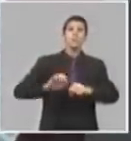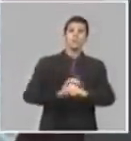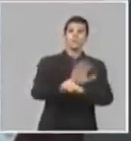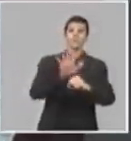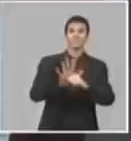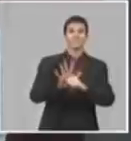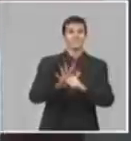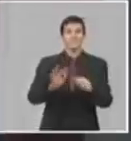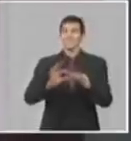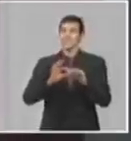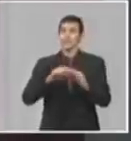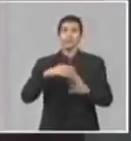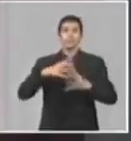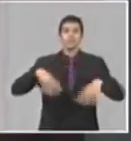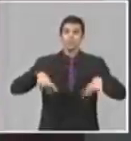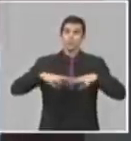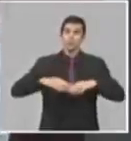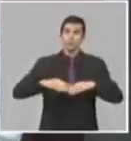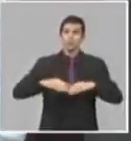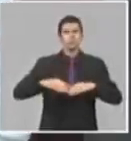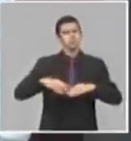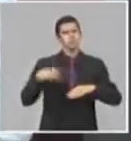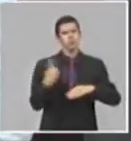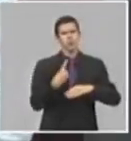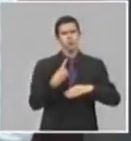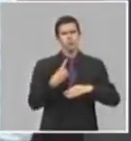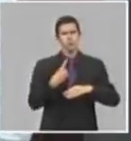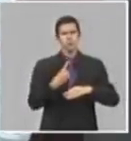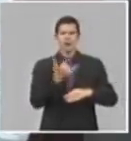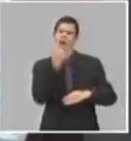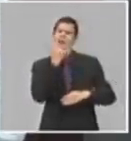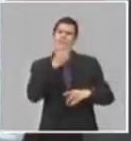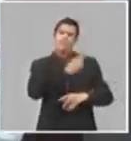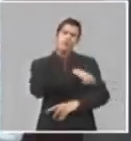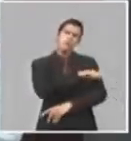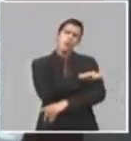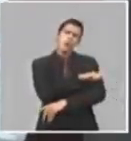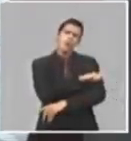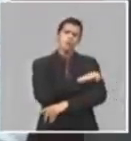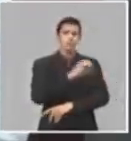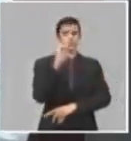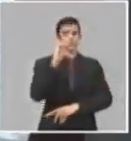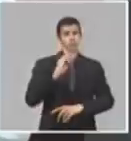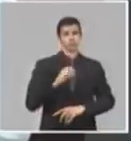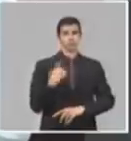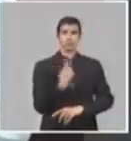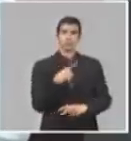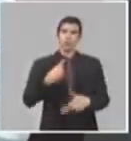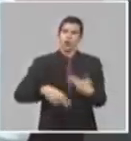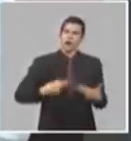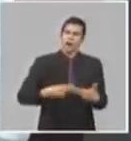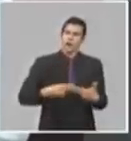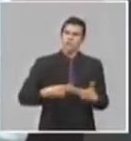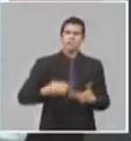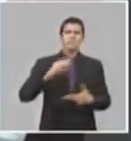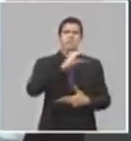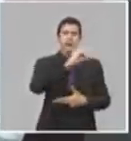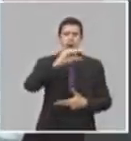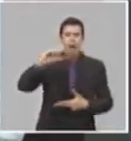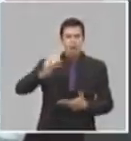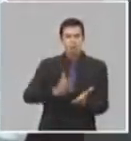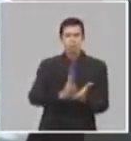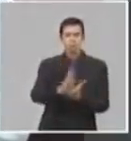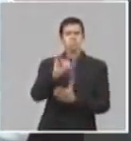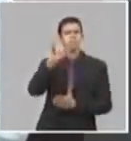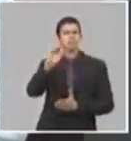podía los salarios en el sector presupuestado. Se evitaron los apagones, mantuvimos la vitalidad de la